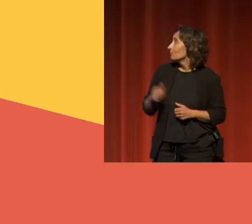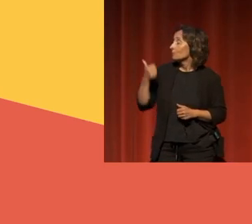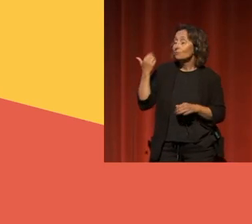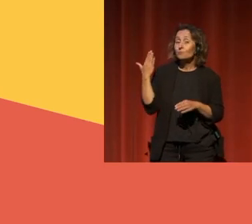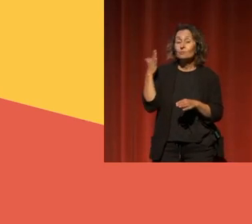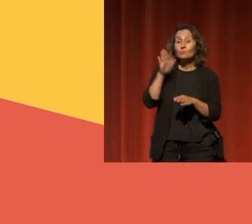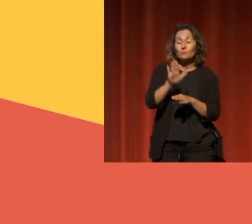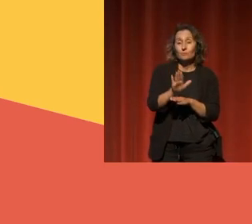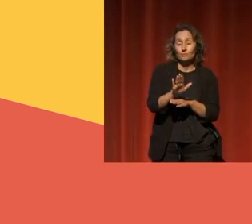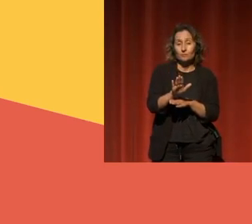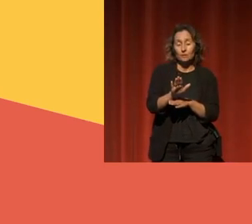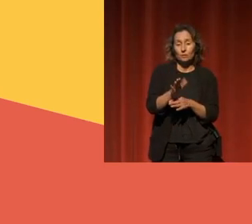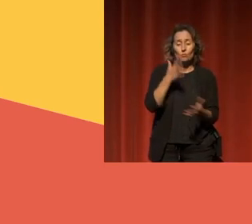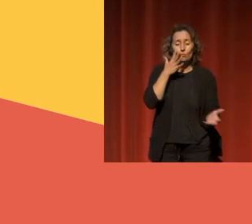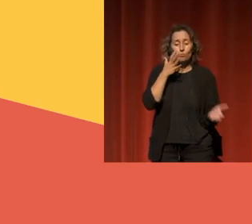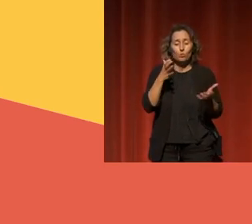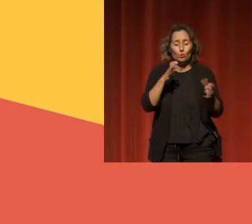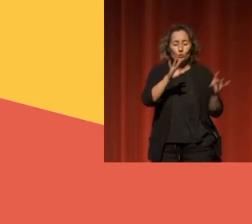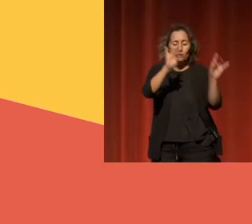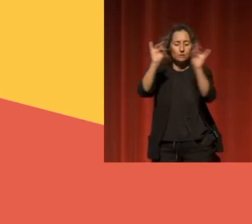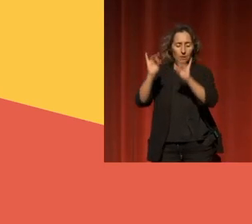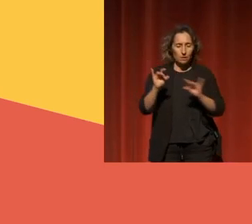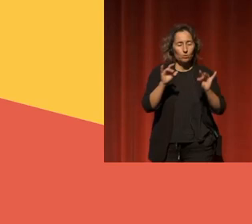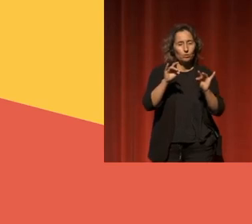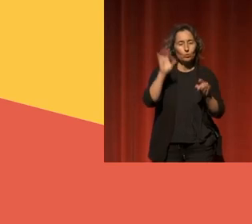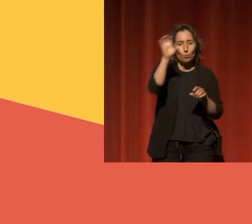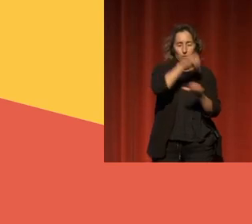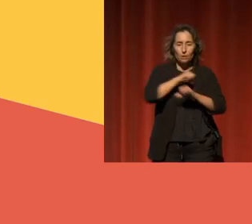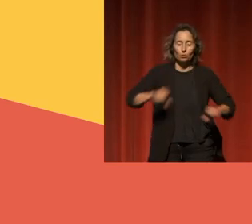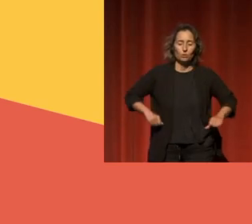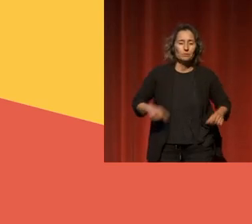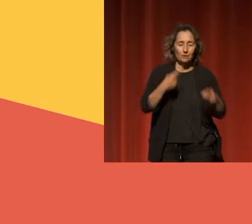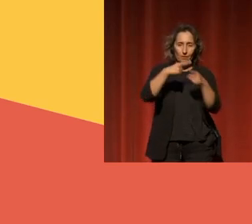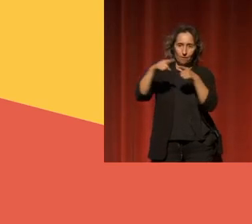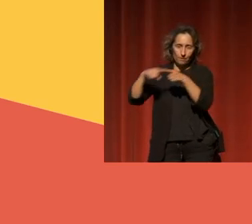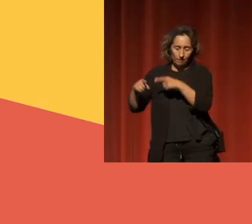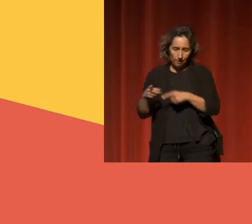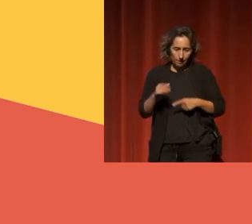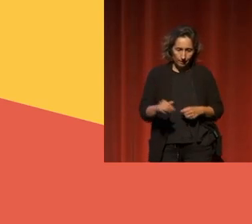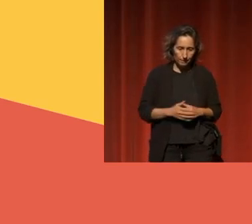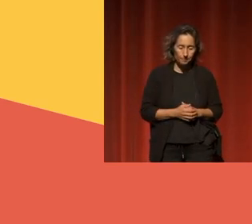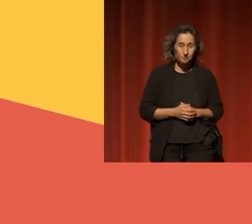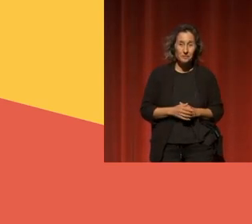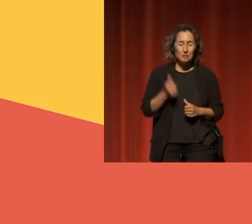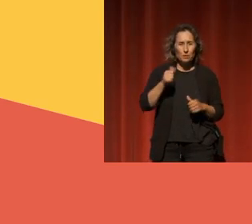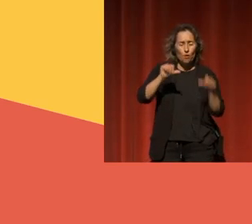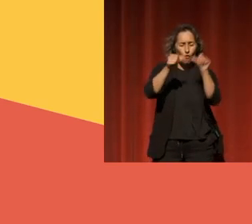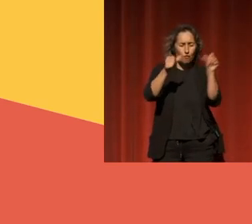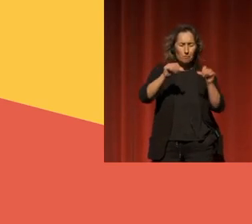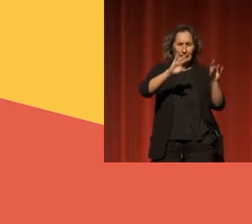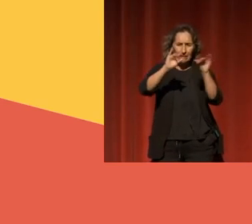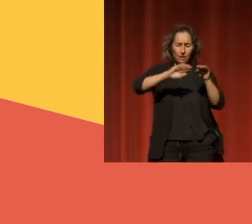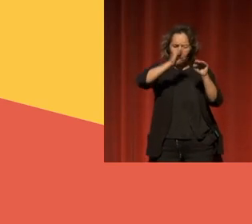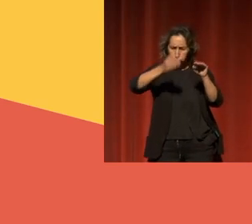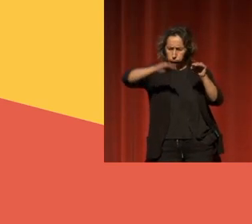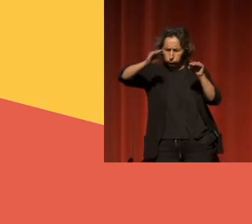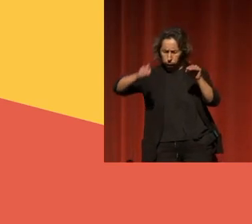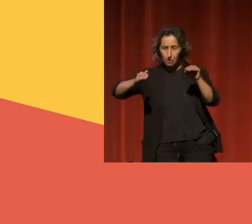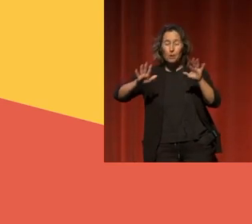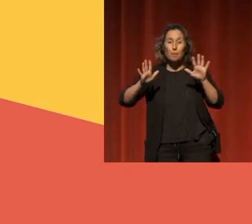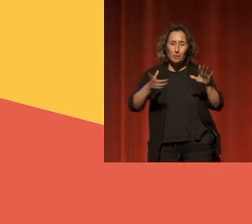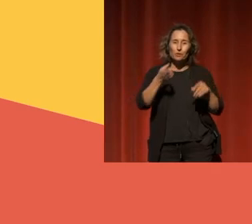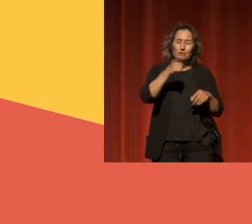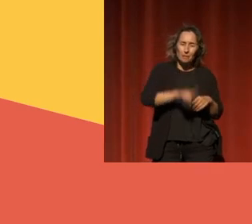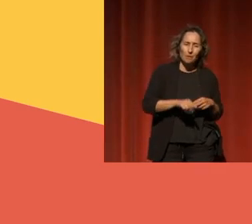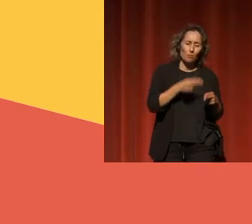las grandes diferencias territoriales y que creo que se deben por un lado a la configuración del territorio pero también influyen mucho las